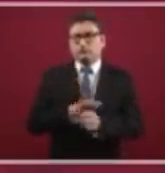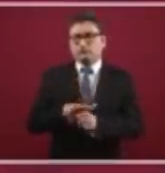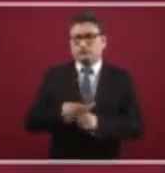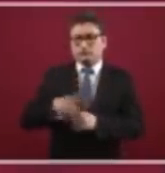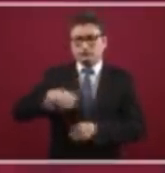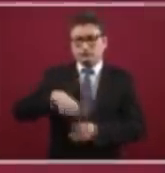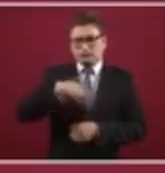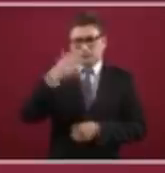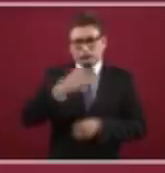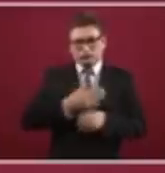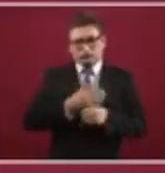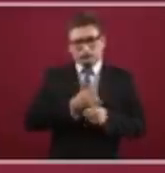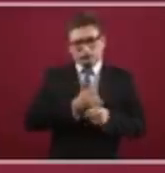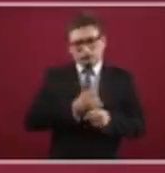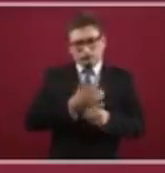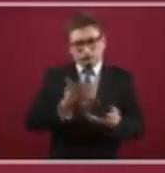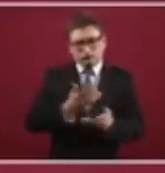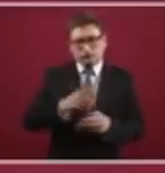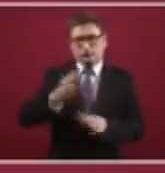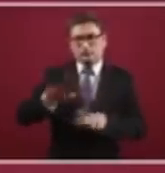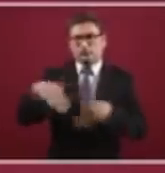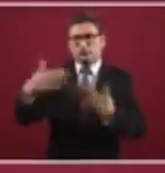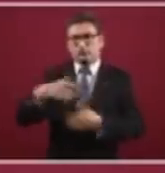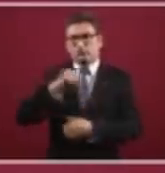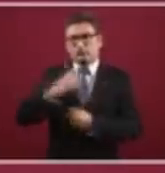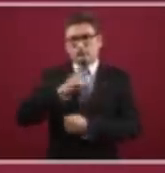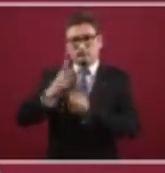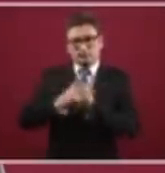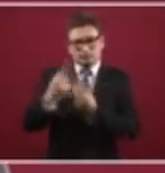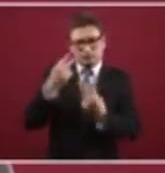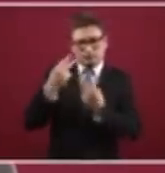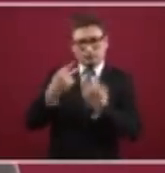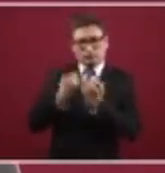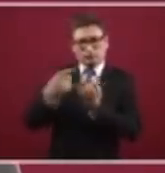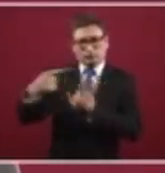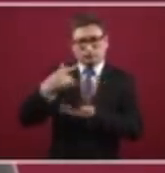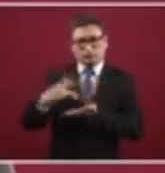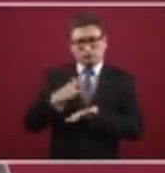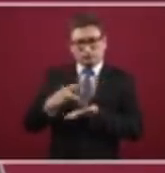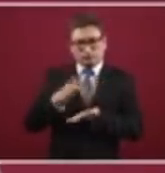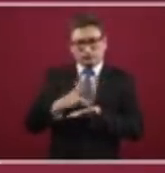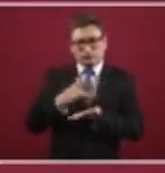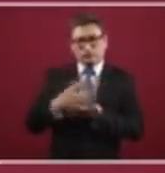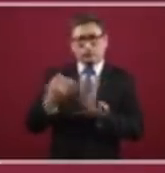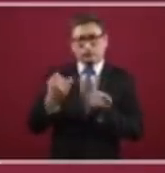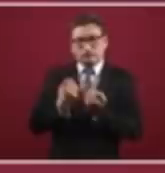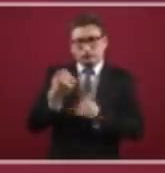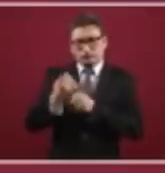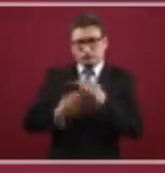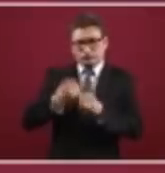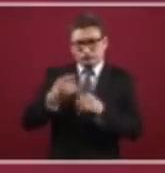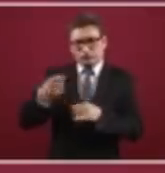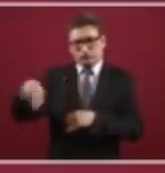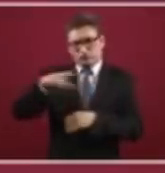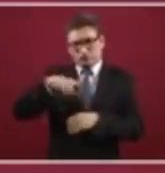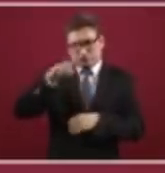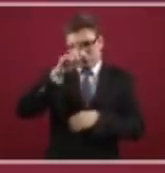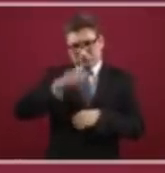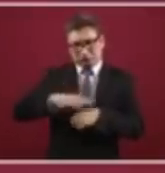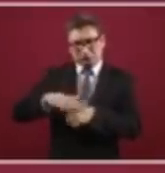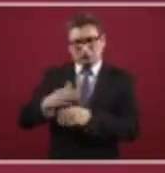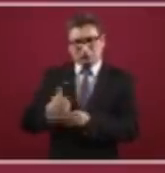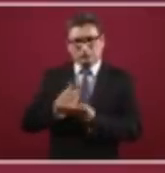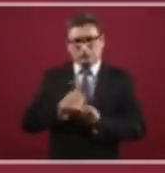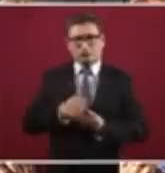internacional sino al apoyo asesoría al auxilio de distintas agencias internacionales motivo por el